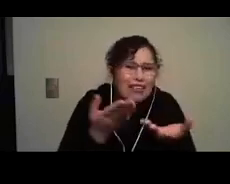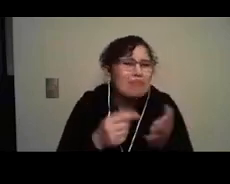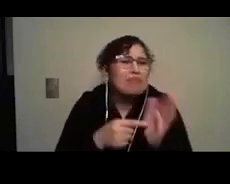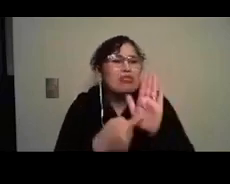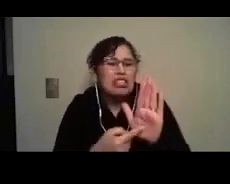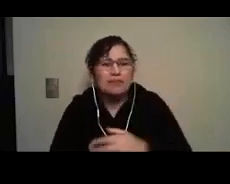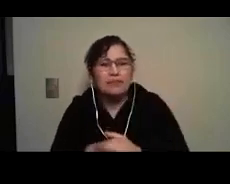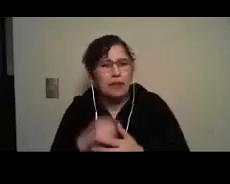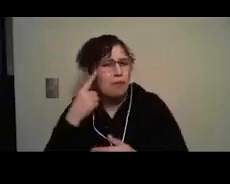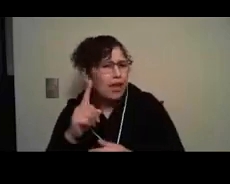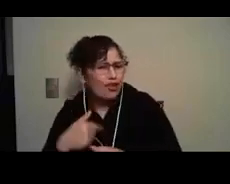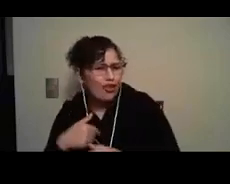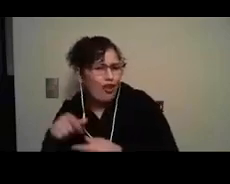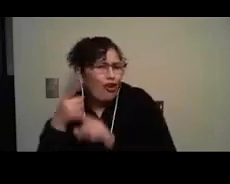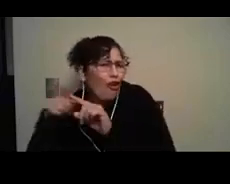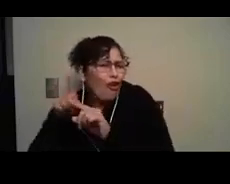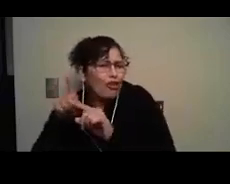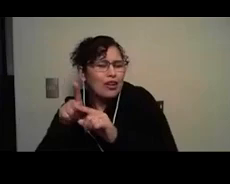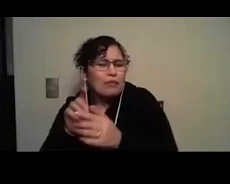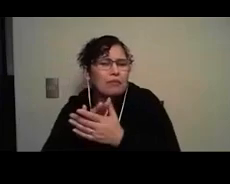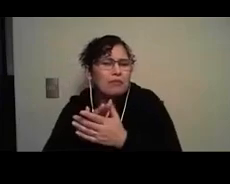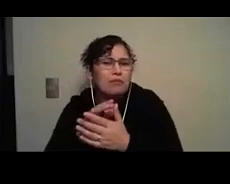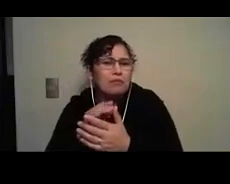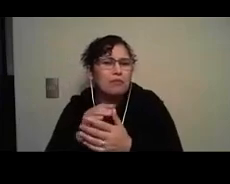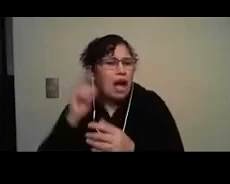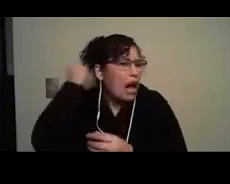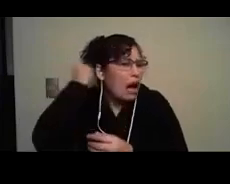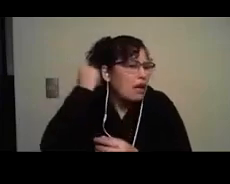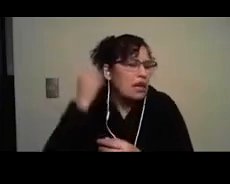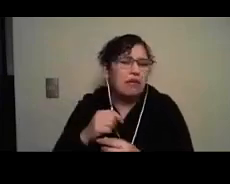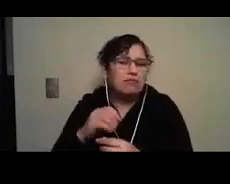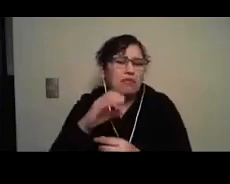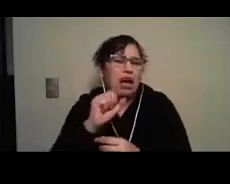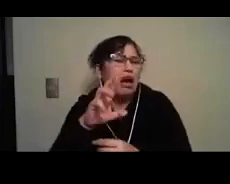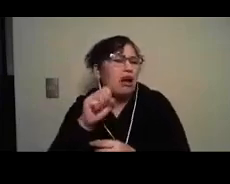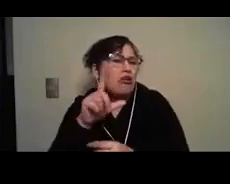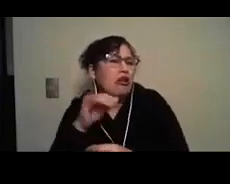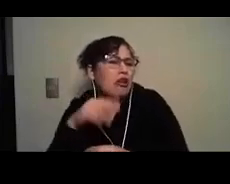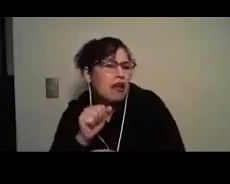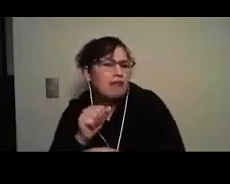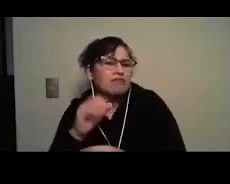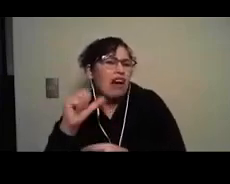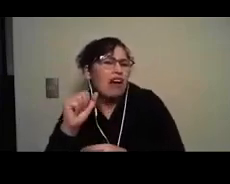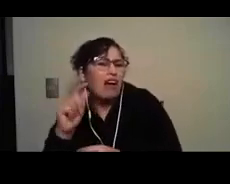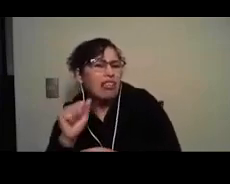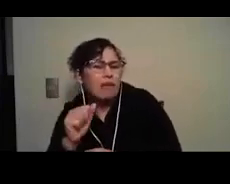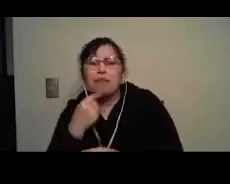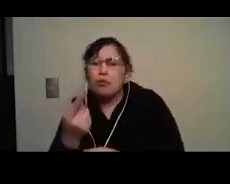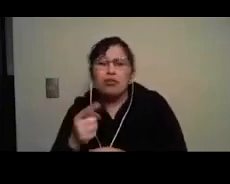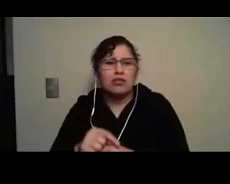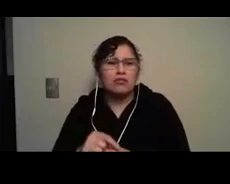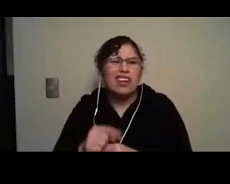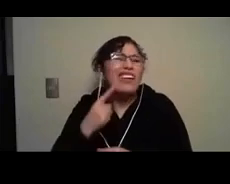si yo le hubiera hecho, le hubiera preguntado, no sé, a Camila, a Carolina, a Catalina, ¿qué es esto? Me hubieran dicho una naranja,